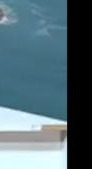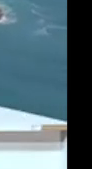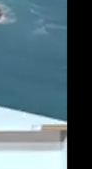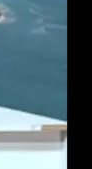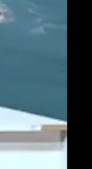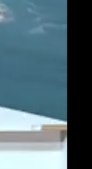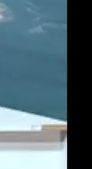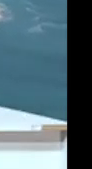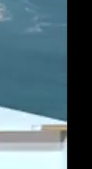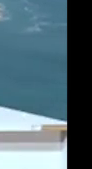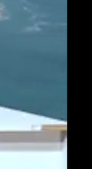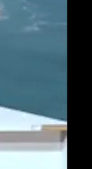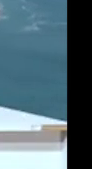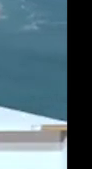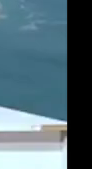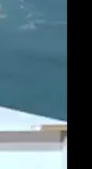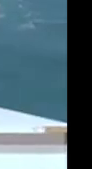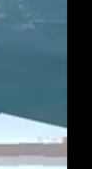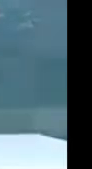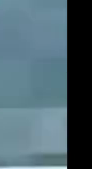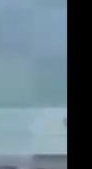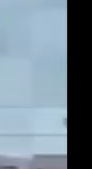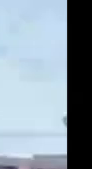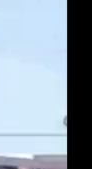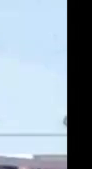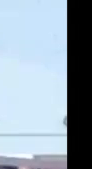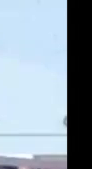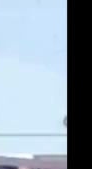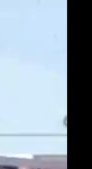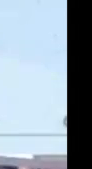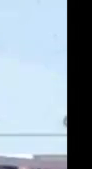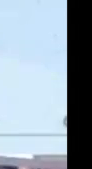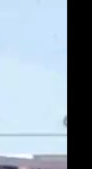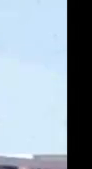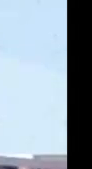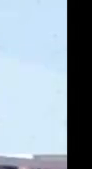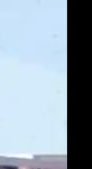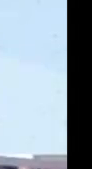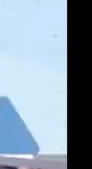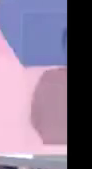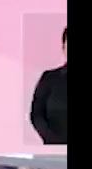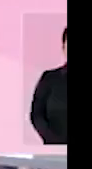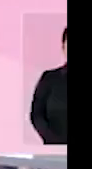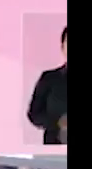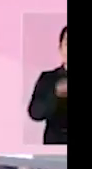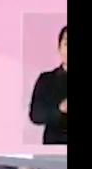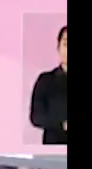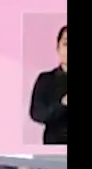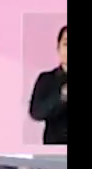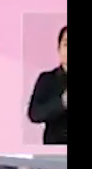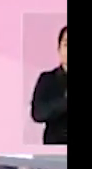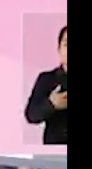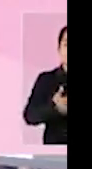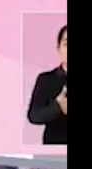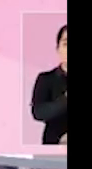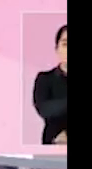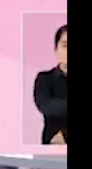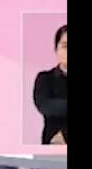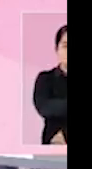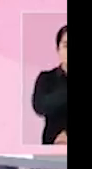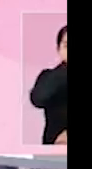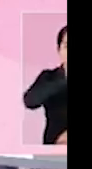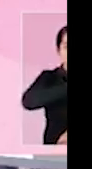recomiendo a las personas, si ya yo estoy resfriado, el hecho de que usted tenga la suficiente empatía y ocupar